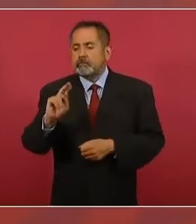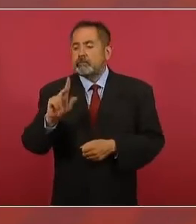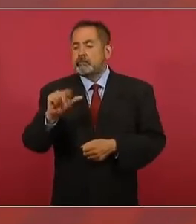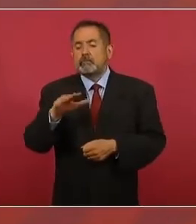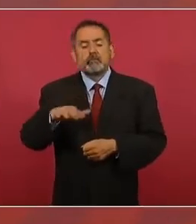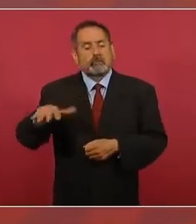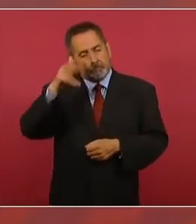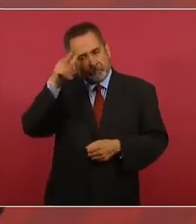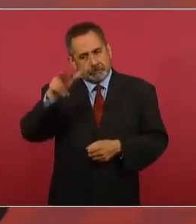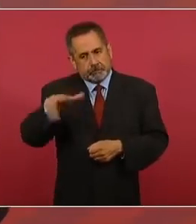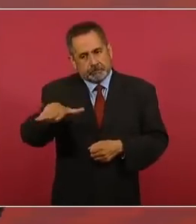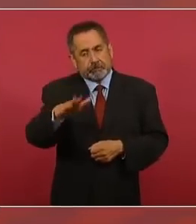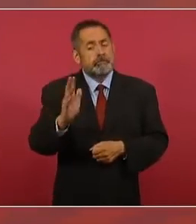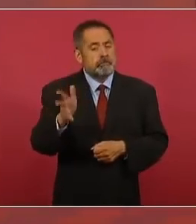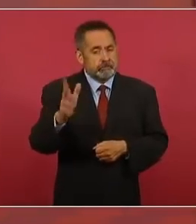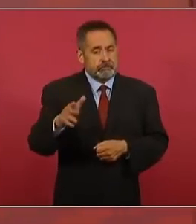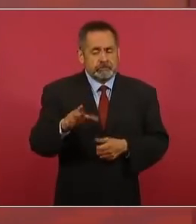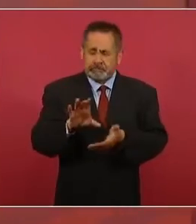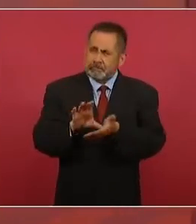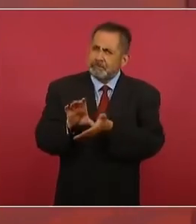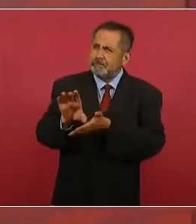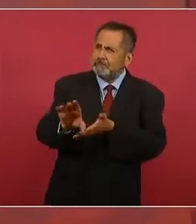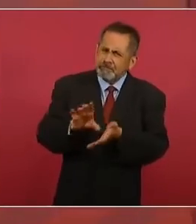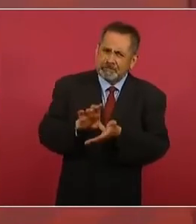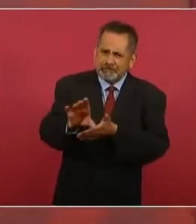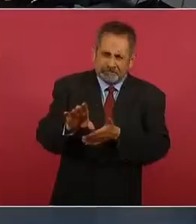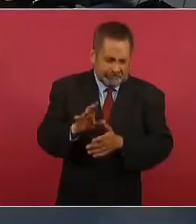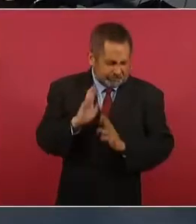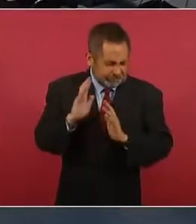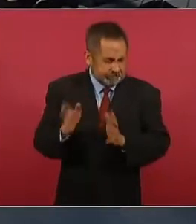Estamos destinando